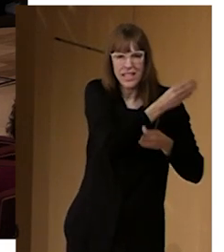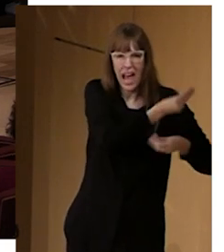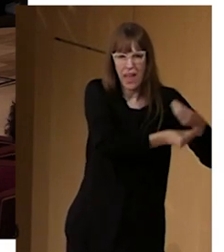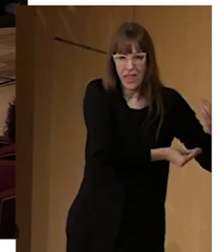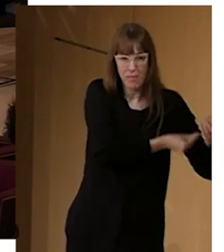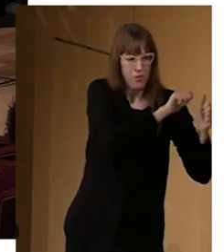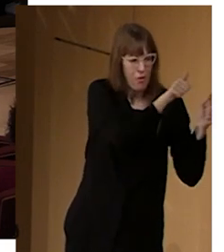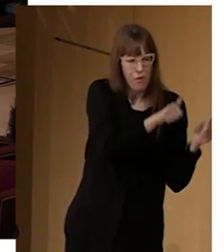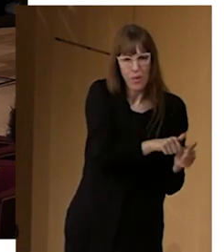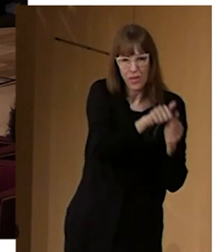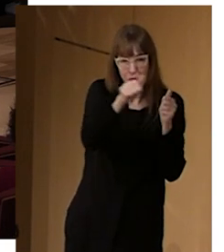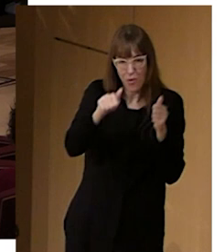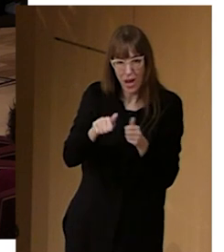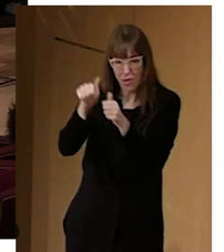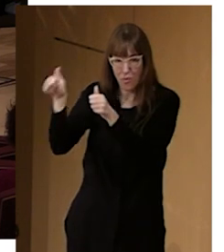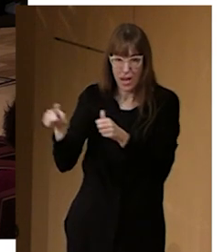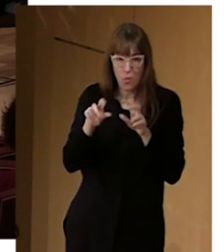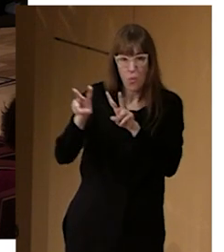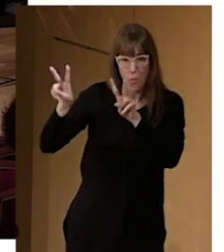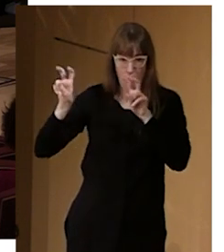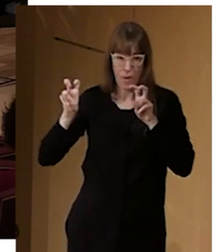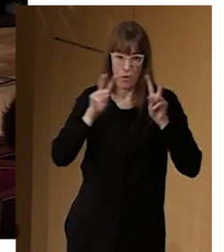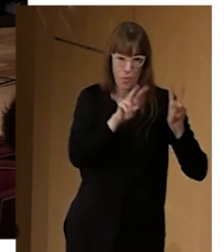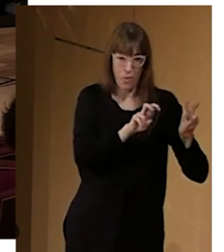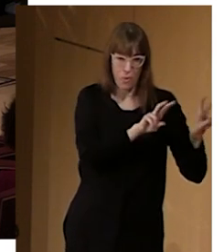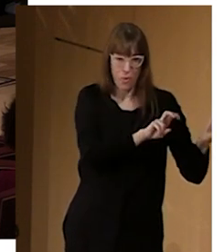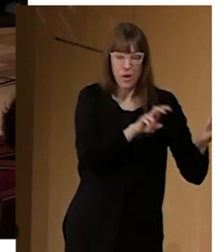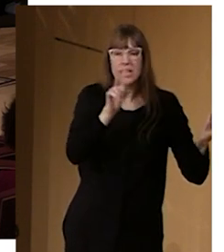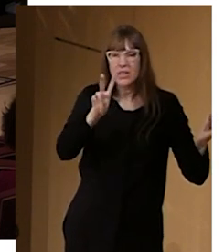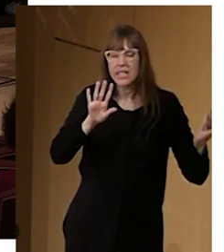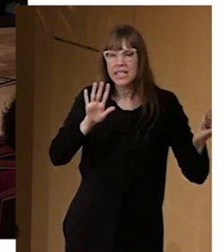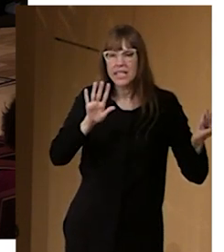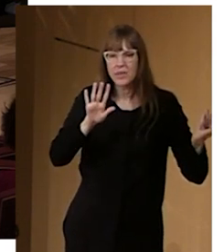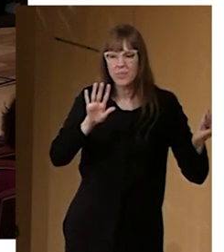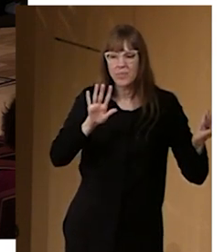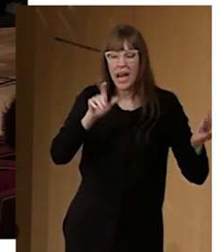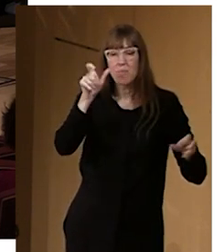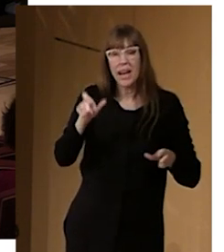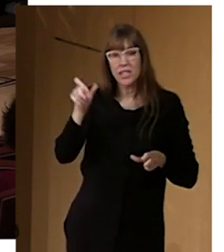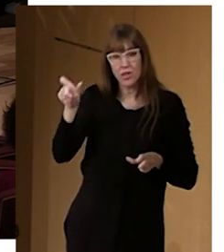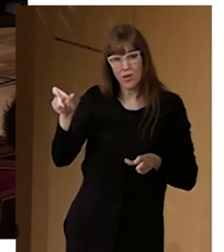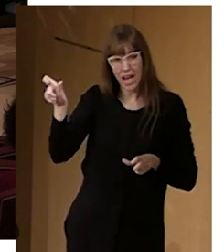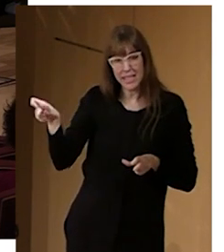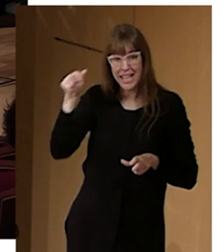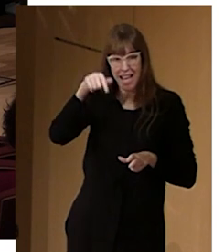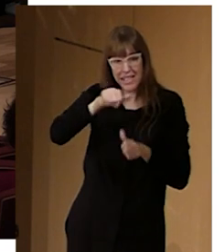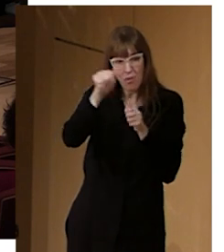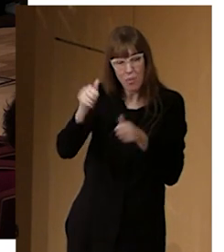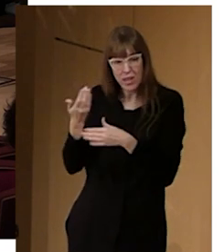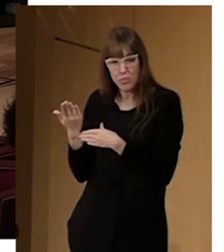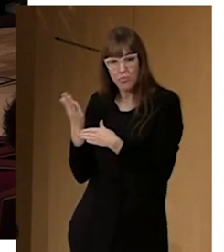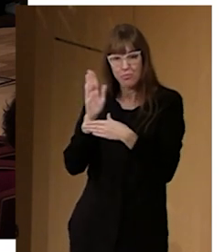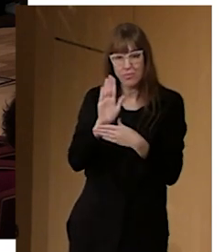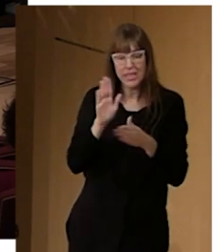después de la pandemia Bueno pues los narradores que que presentaban que han presentado este formato este concierto son personalidades de